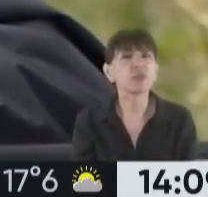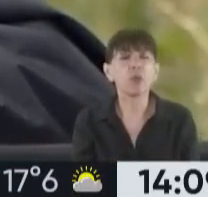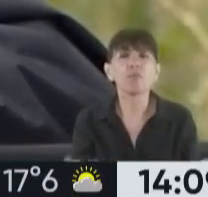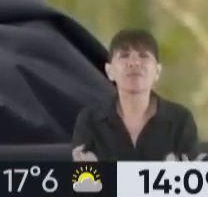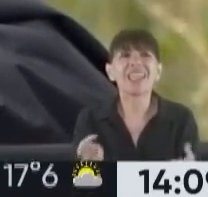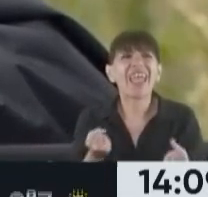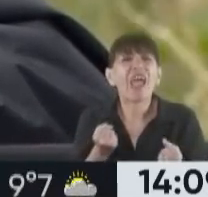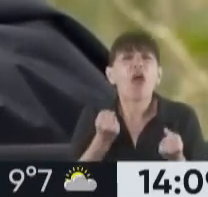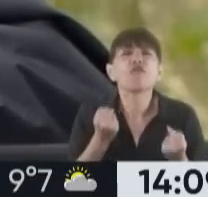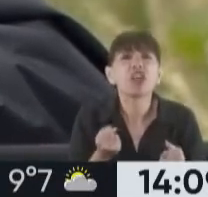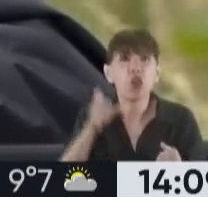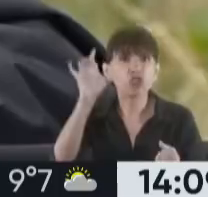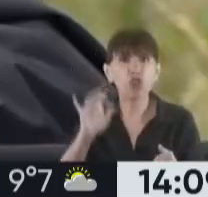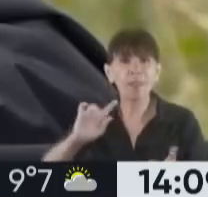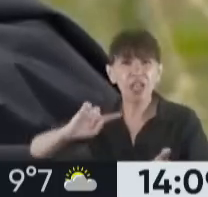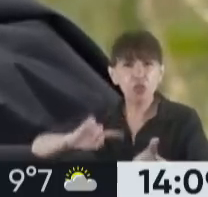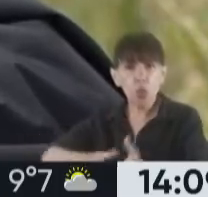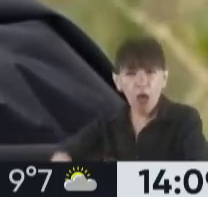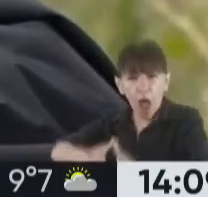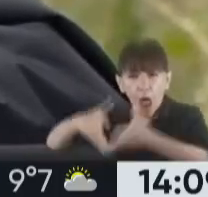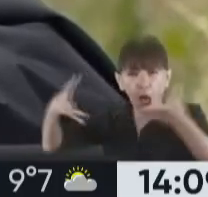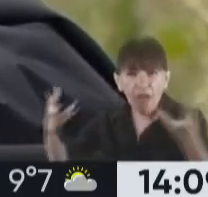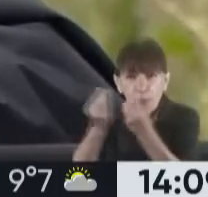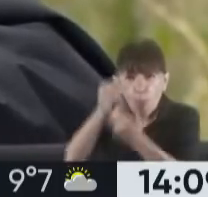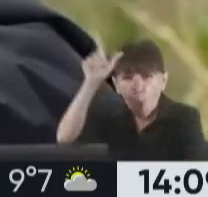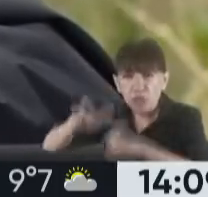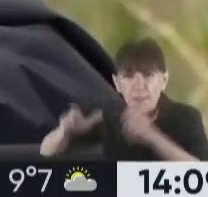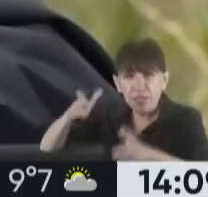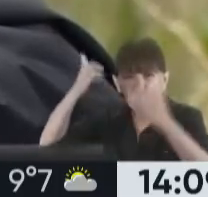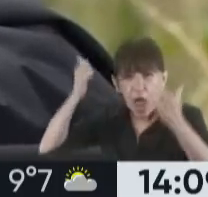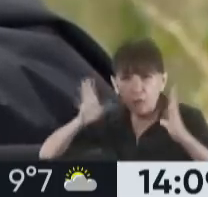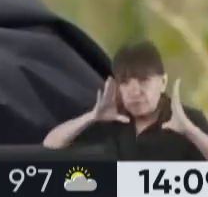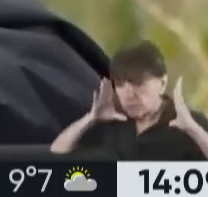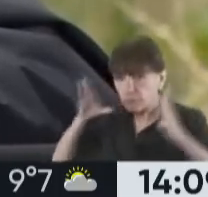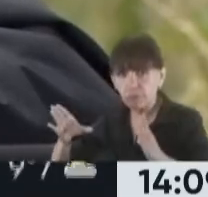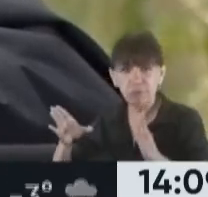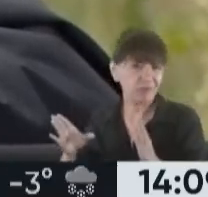convocado allí en las grandes ciudades donde las multitudes se acumulan.